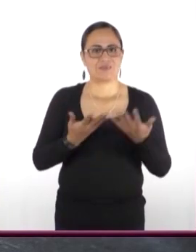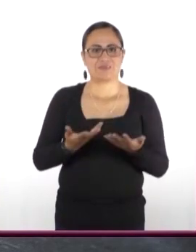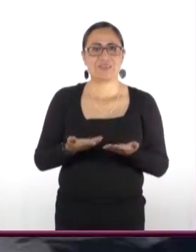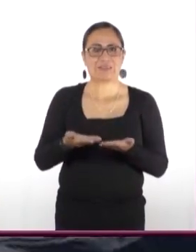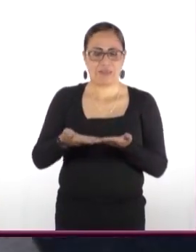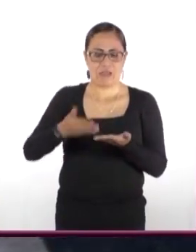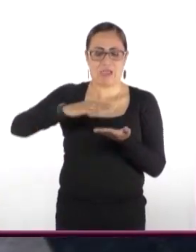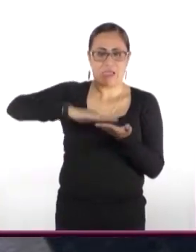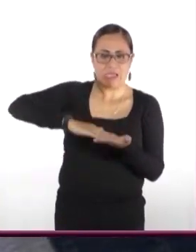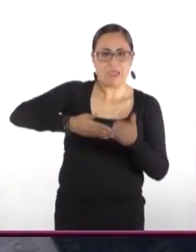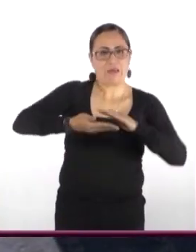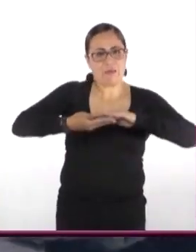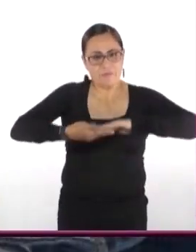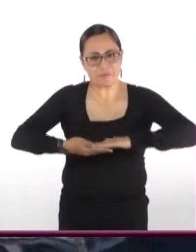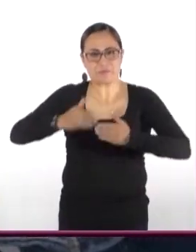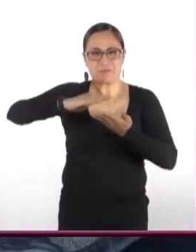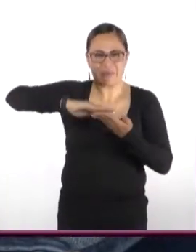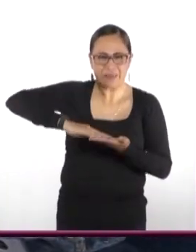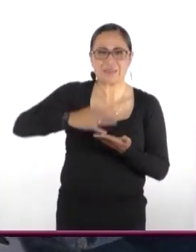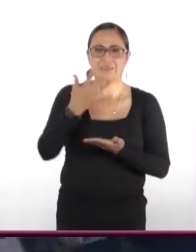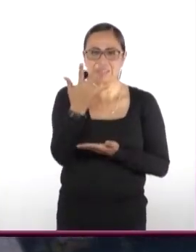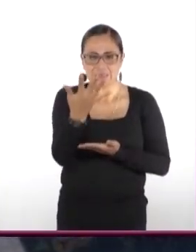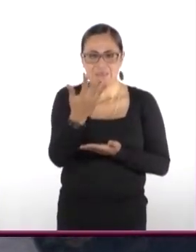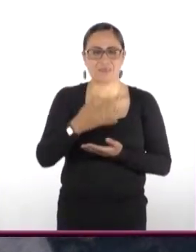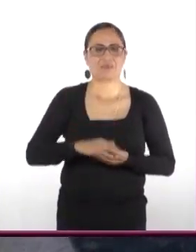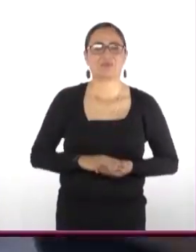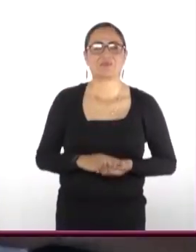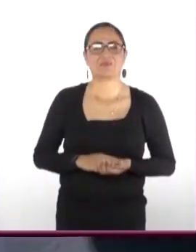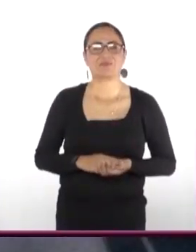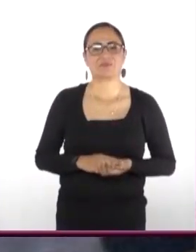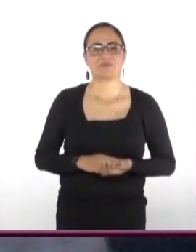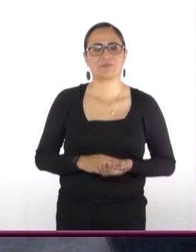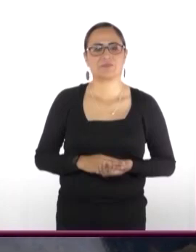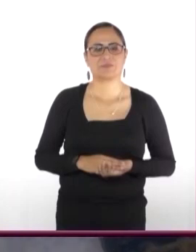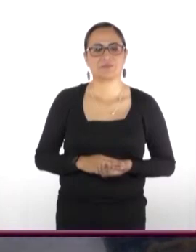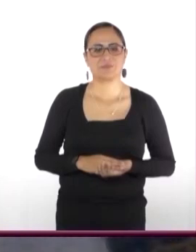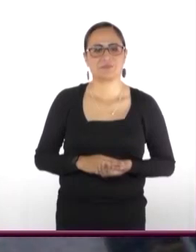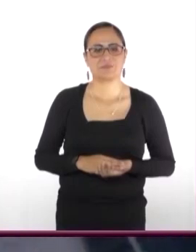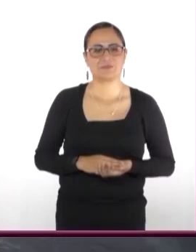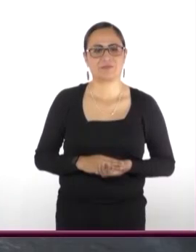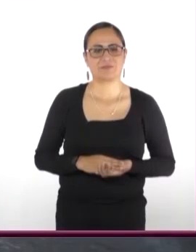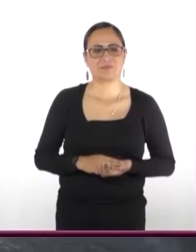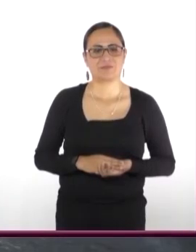No. 5. 5.